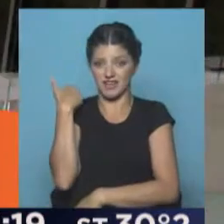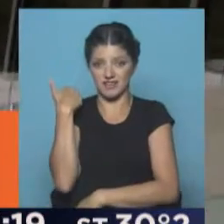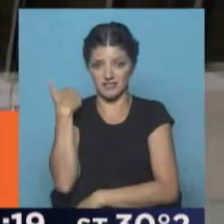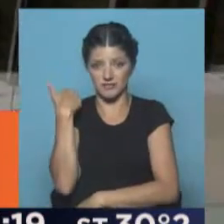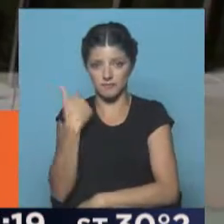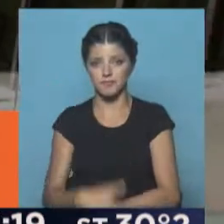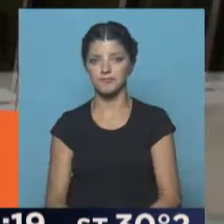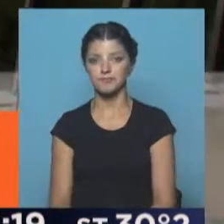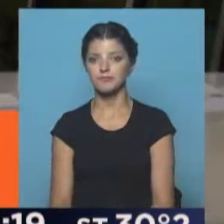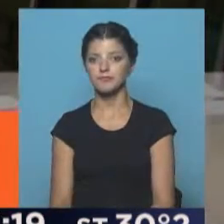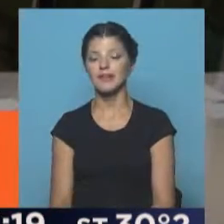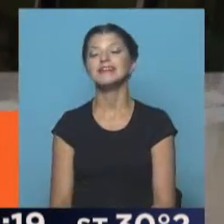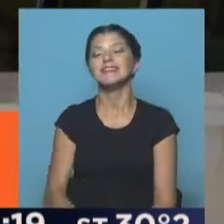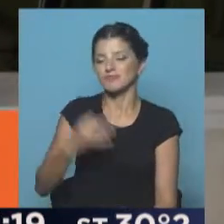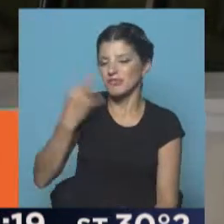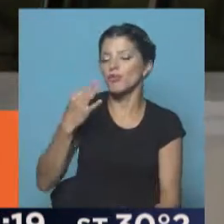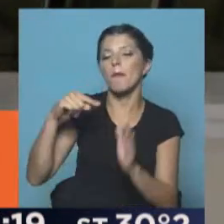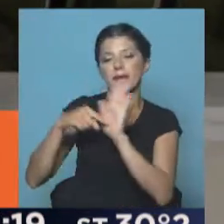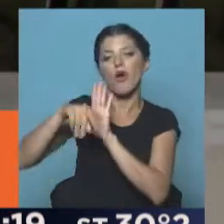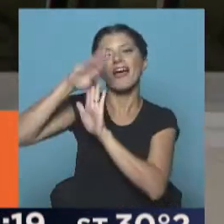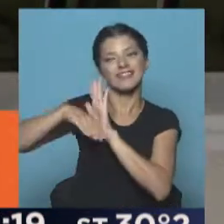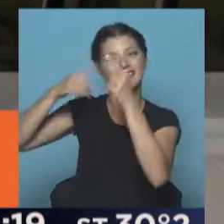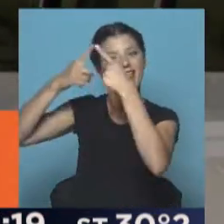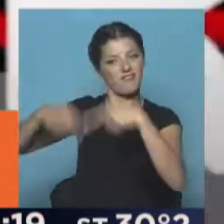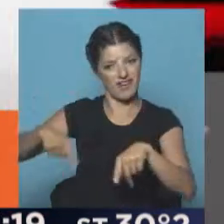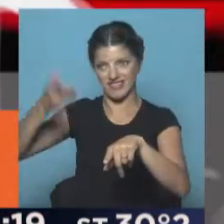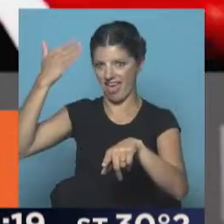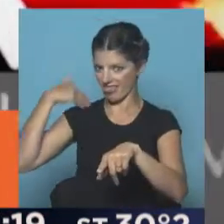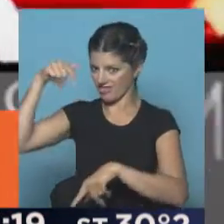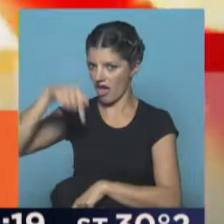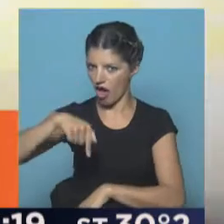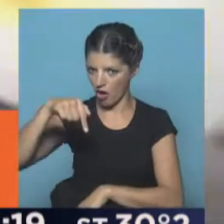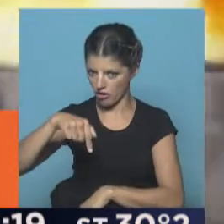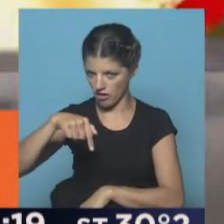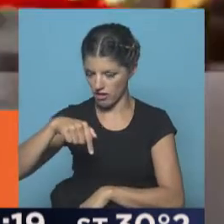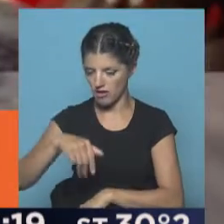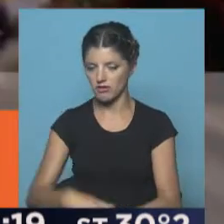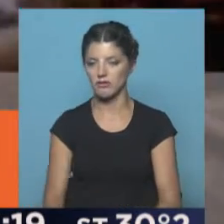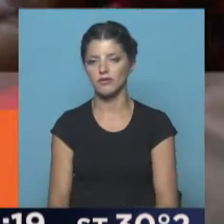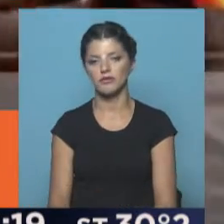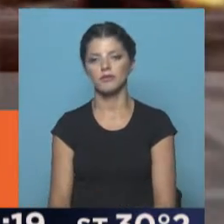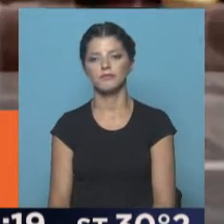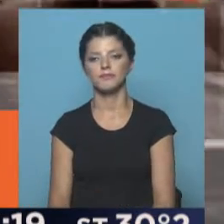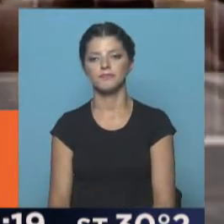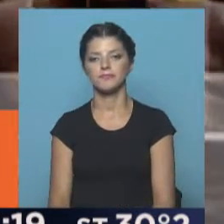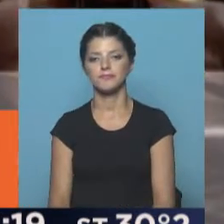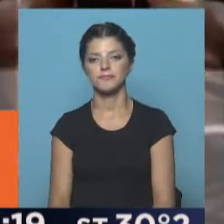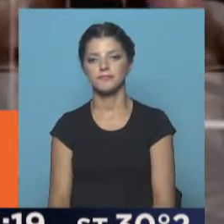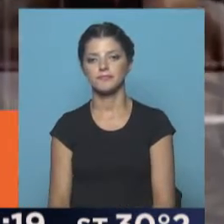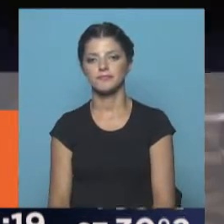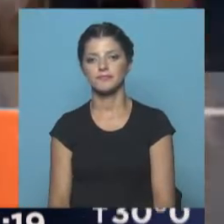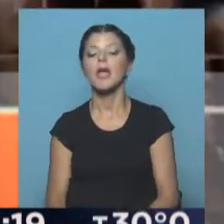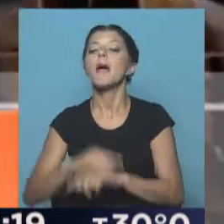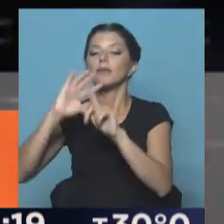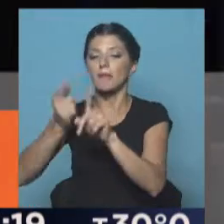pero con características quizás diferentes. Aunque también había una cuestión del sacrificio por